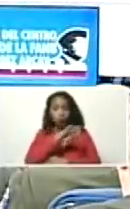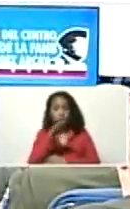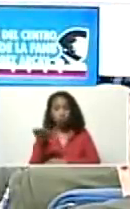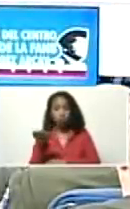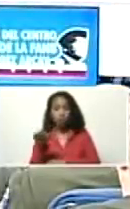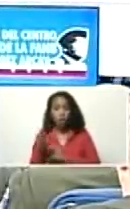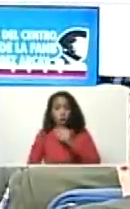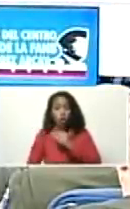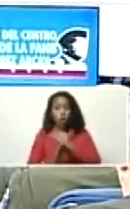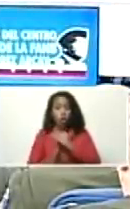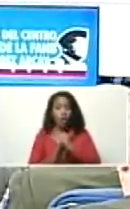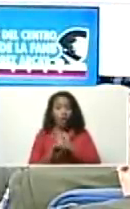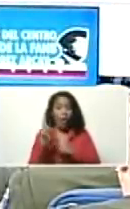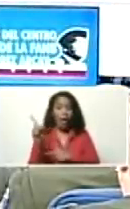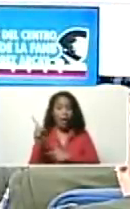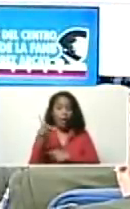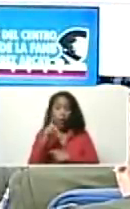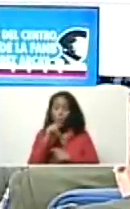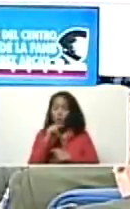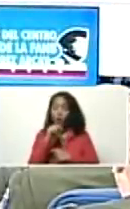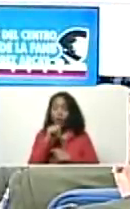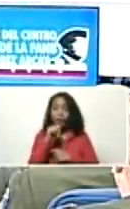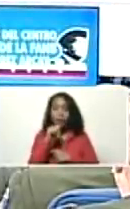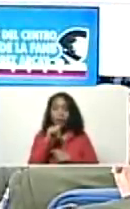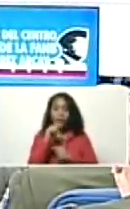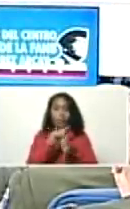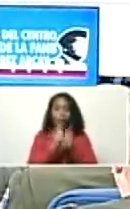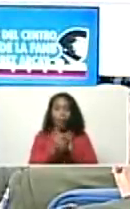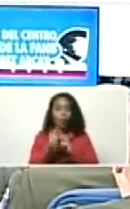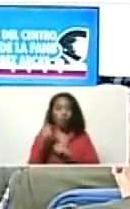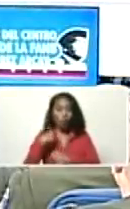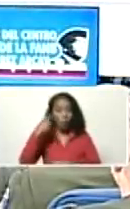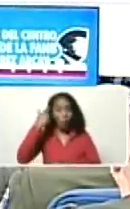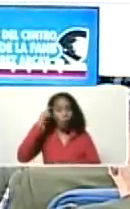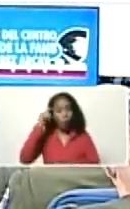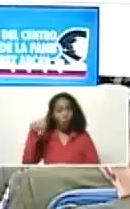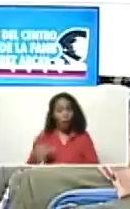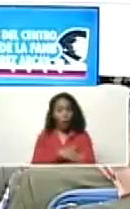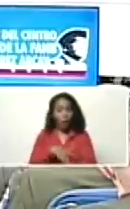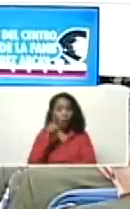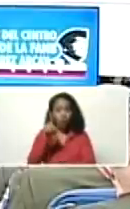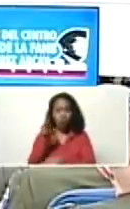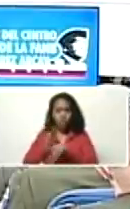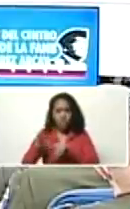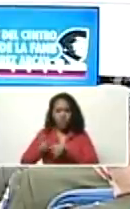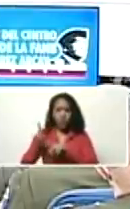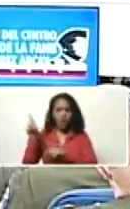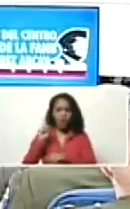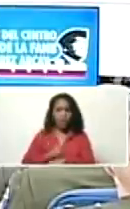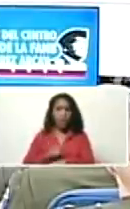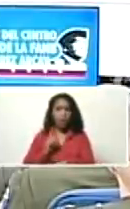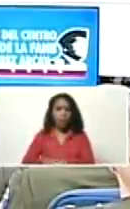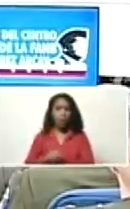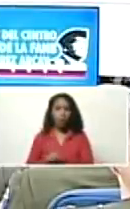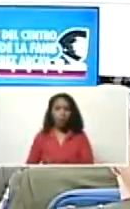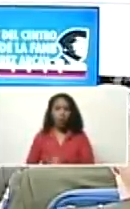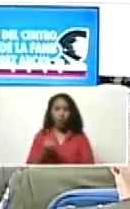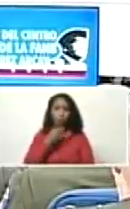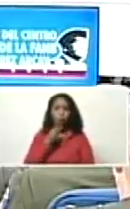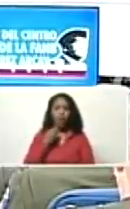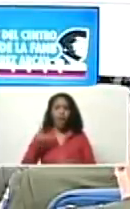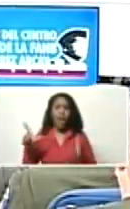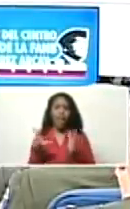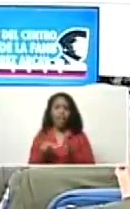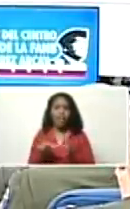Todavía para el 11 de abril no había cambio. Yo recuerdo en las calles, Ernesto, tú eras un niño en la época. Estabas en el liceo